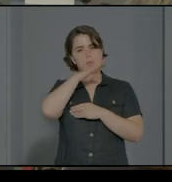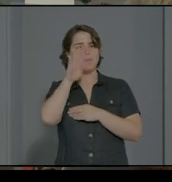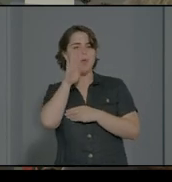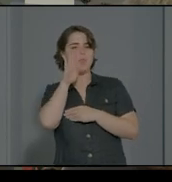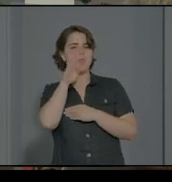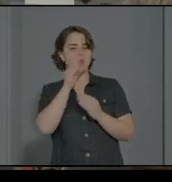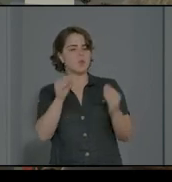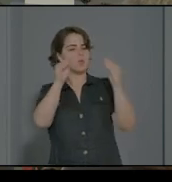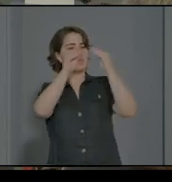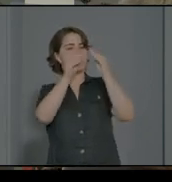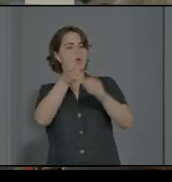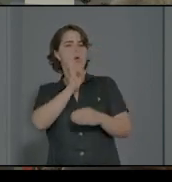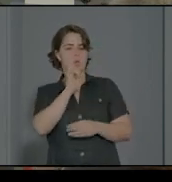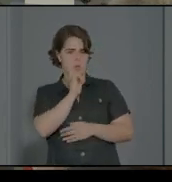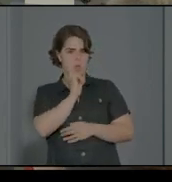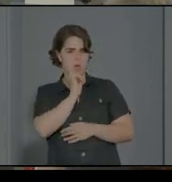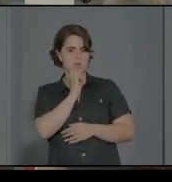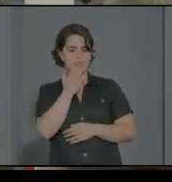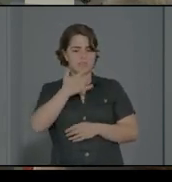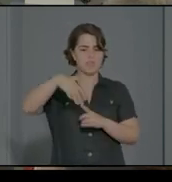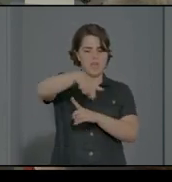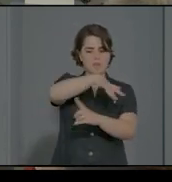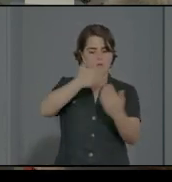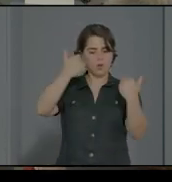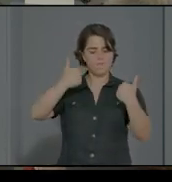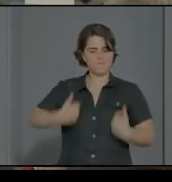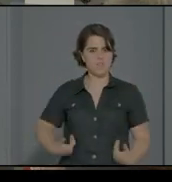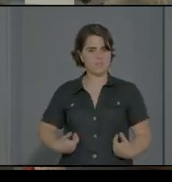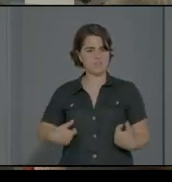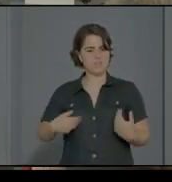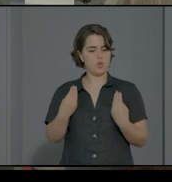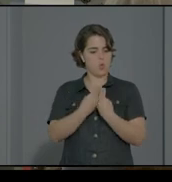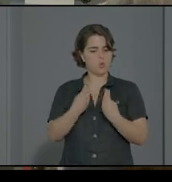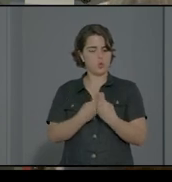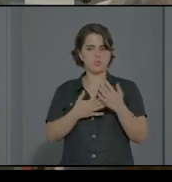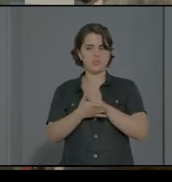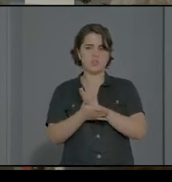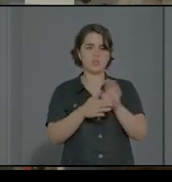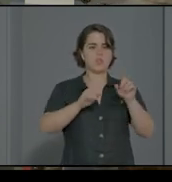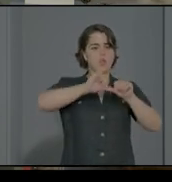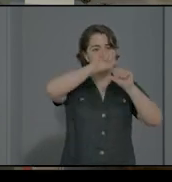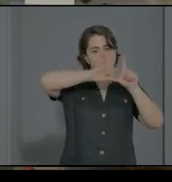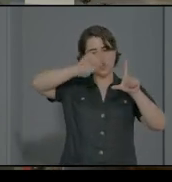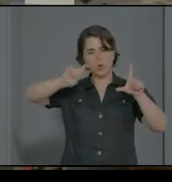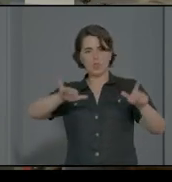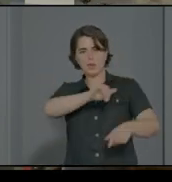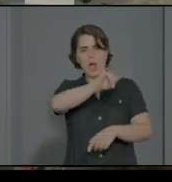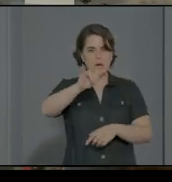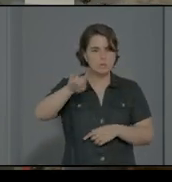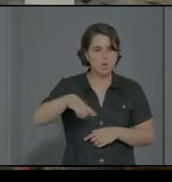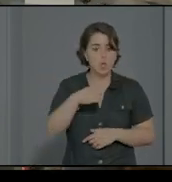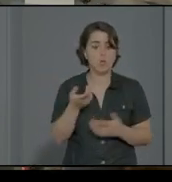El hecho de estar en el mismo entorno físico tiene una modulación en este tipo de sincronización. Así que para hacer esto llevamos a cabo